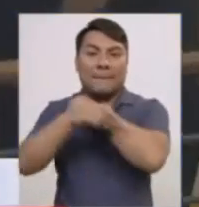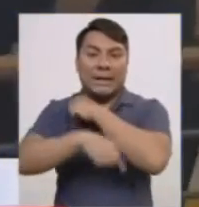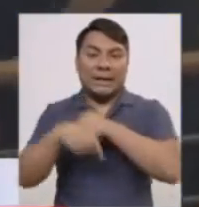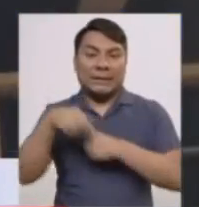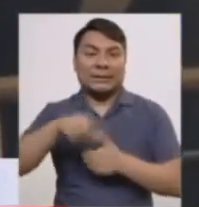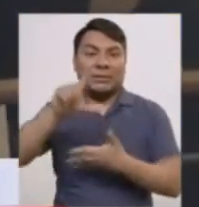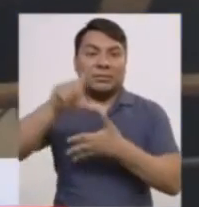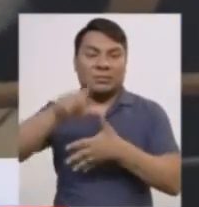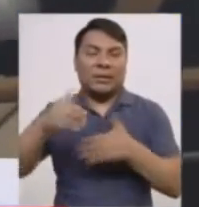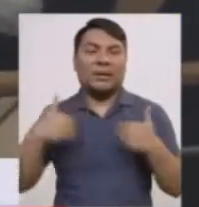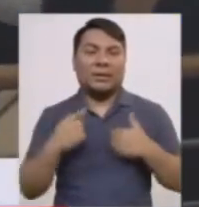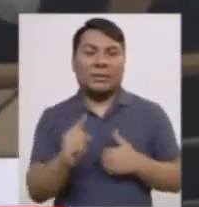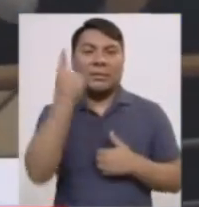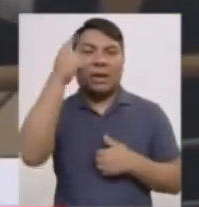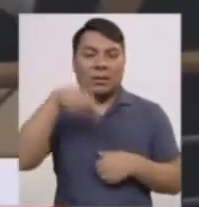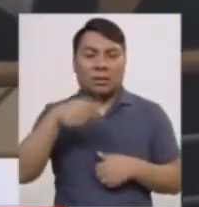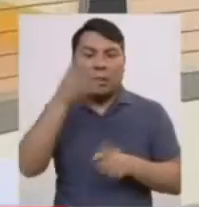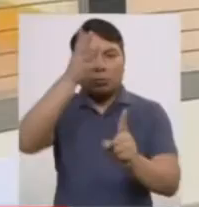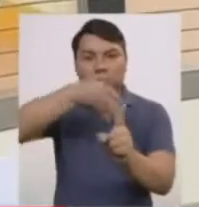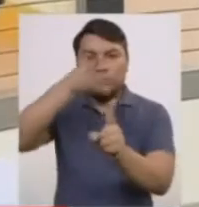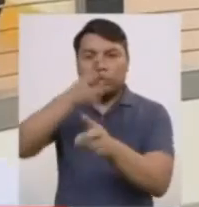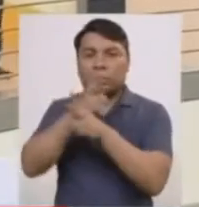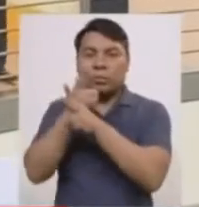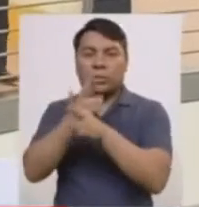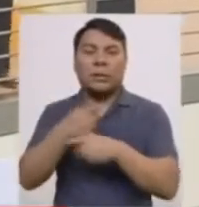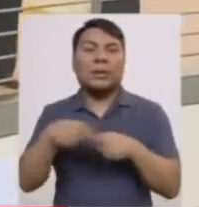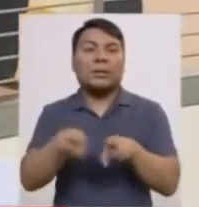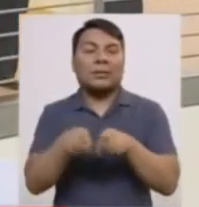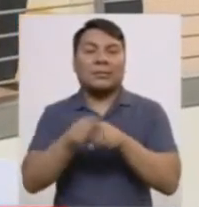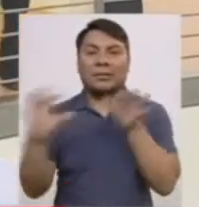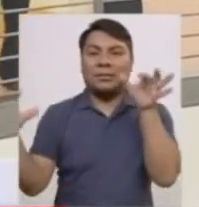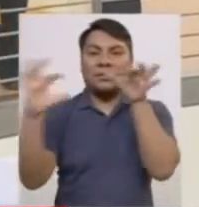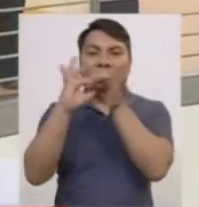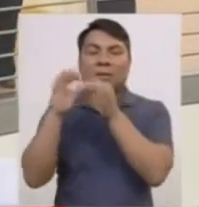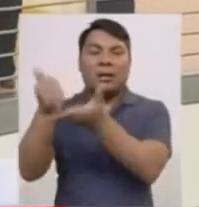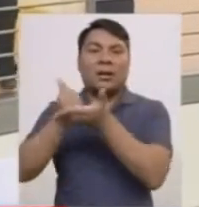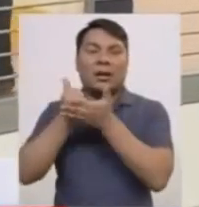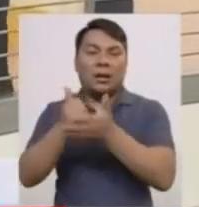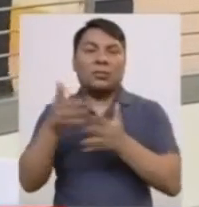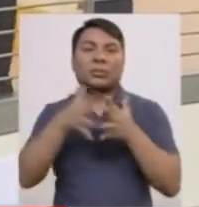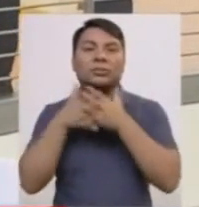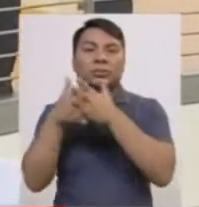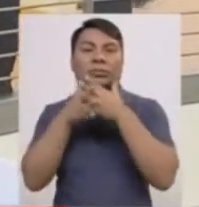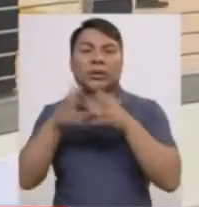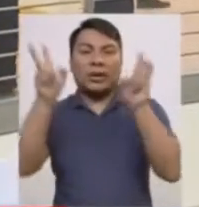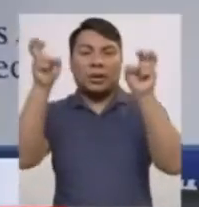tiene. Además, resaltó la colaboración de los Estados Unidos en temas de seguridad.